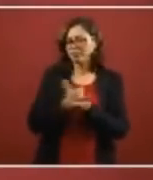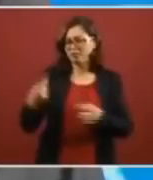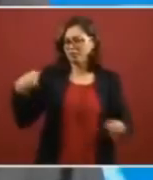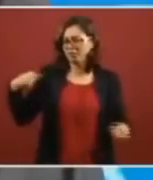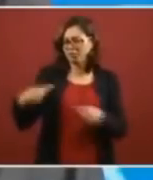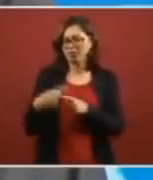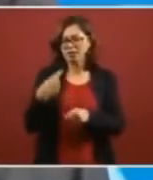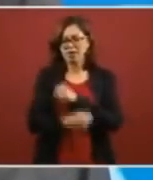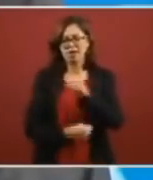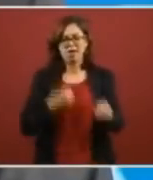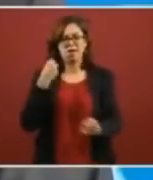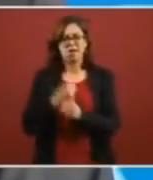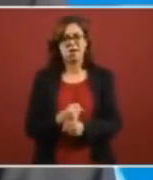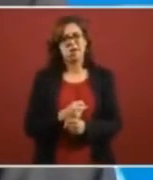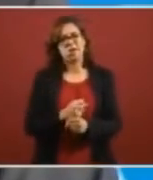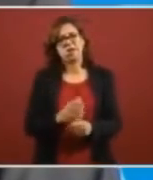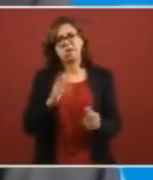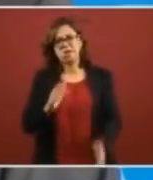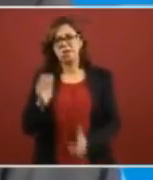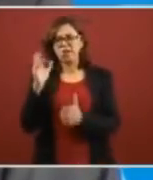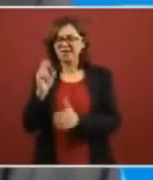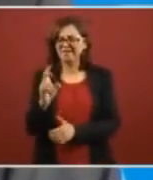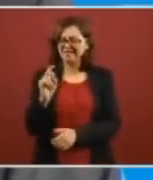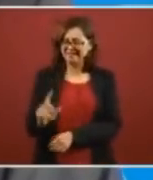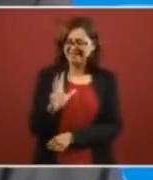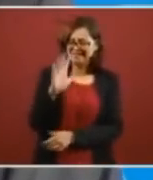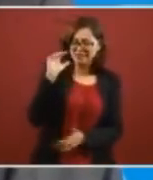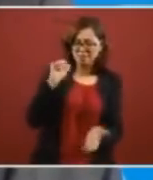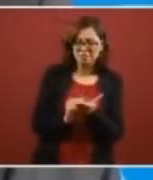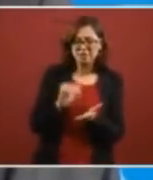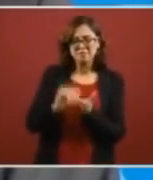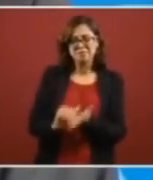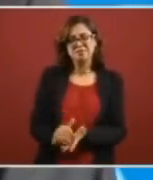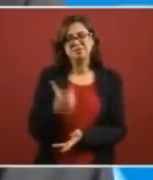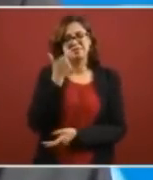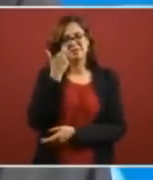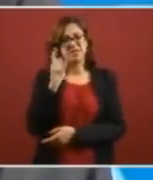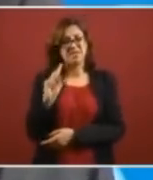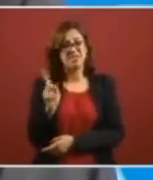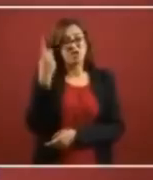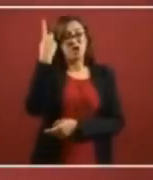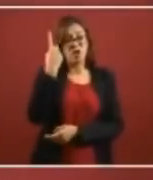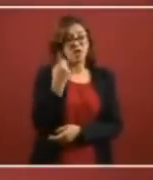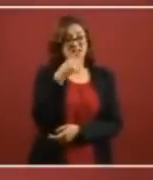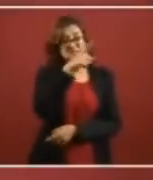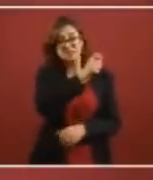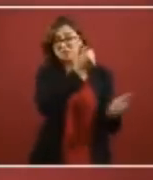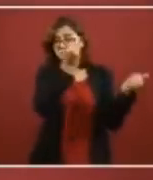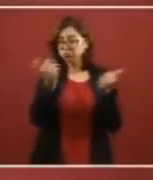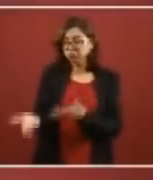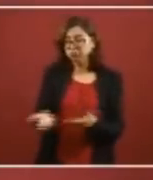año las remesas van a llegar a 35,000 millones de dólares.